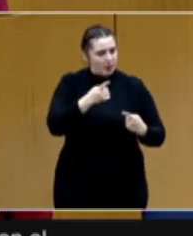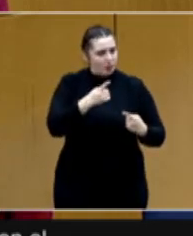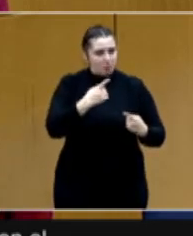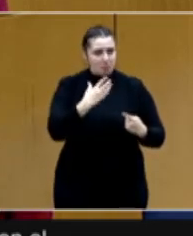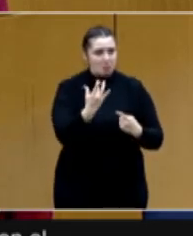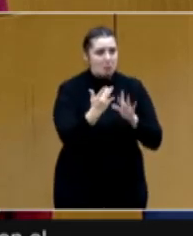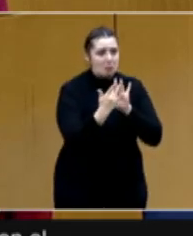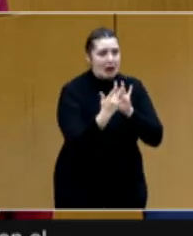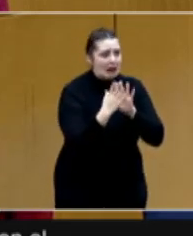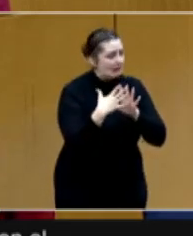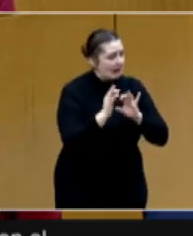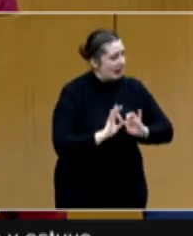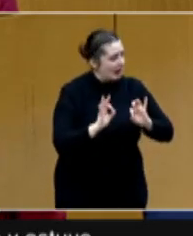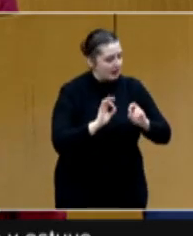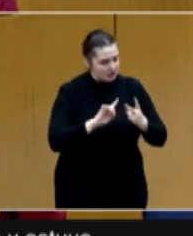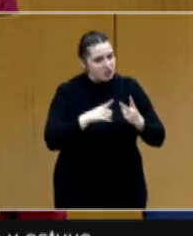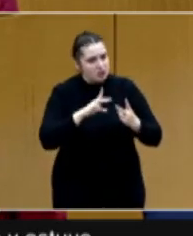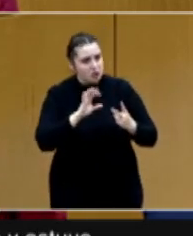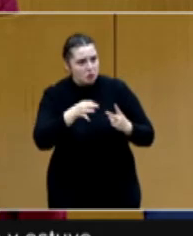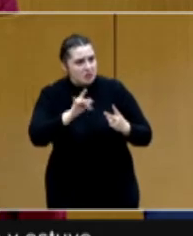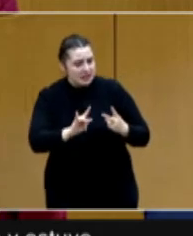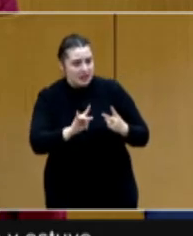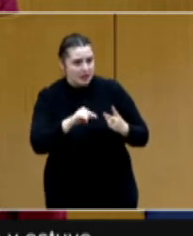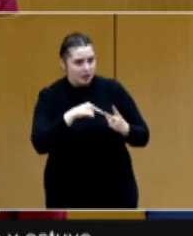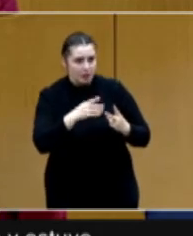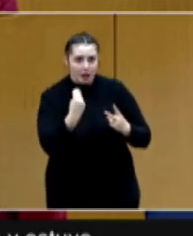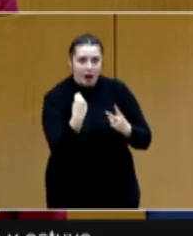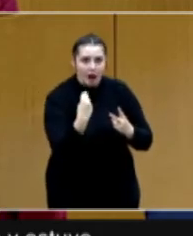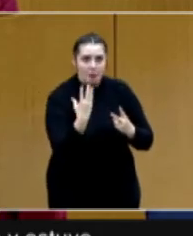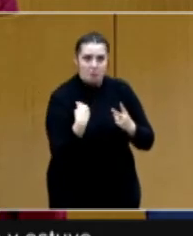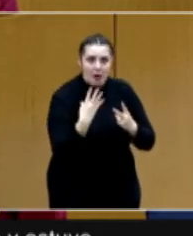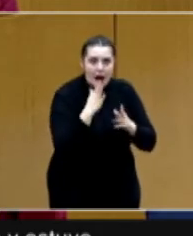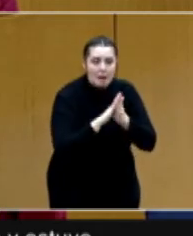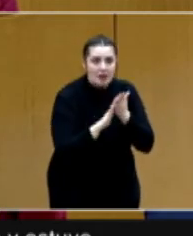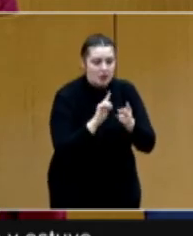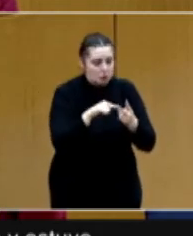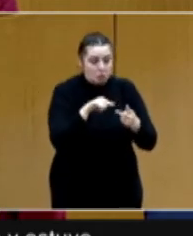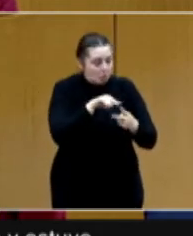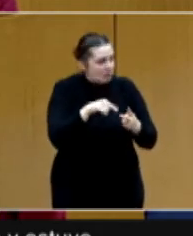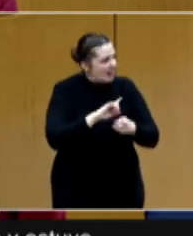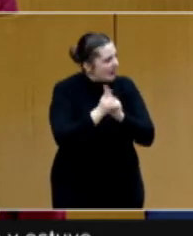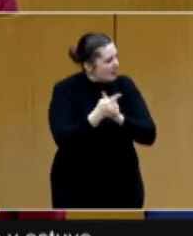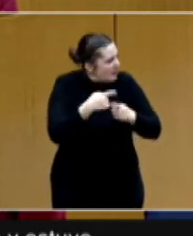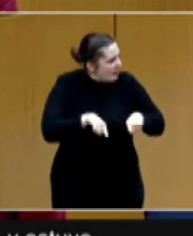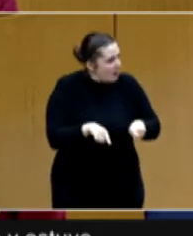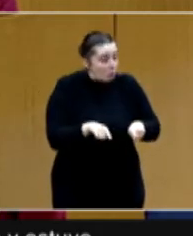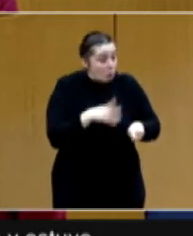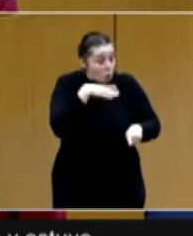conmigo y en el segundo Sí eso lo que no llevo en comprender